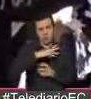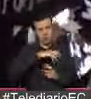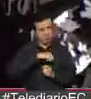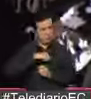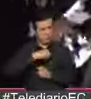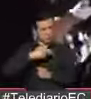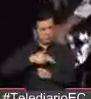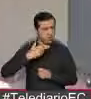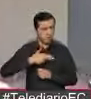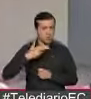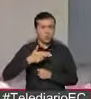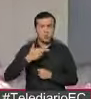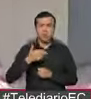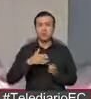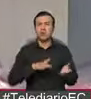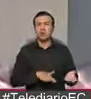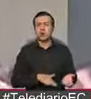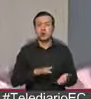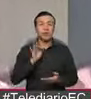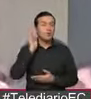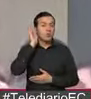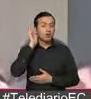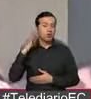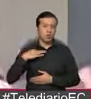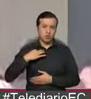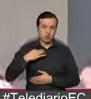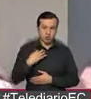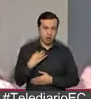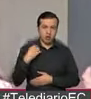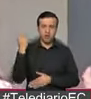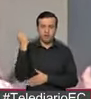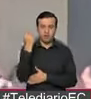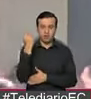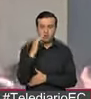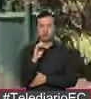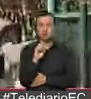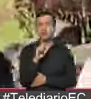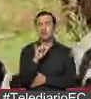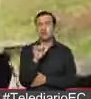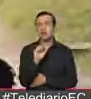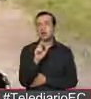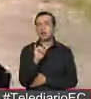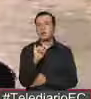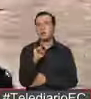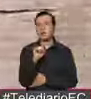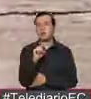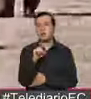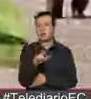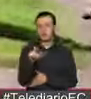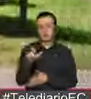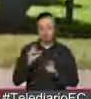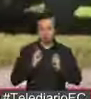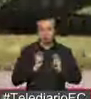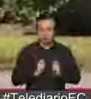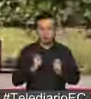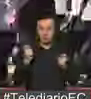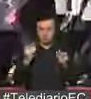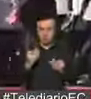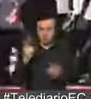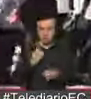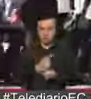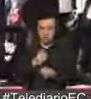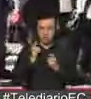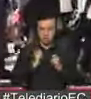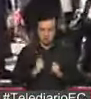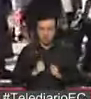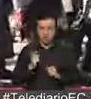norte de la capital granja era voluntaria de la fundación cecilia rivadeneira para personas con cáncer a propósito justamente el día de hoy que